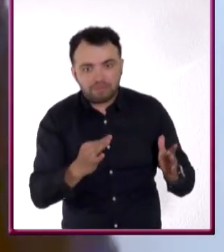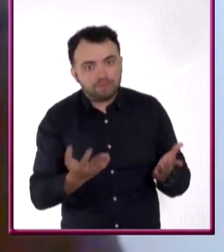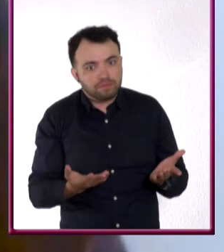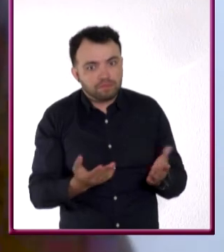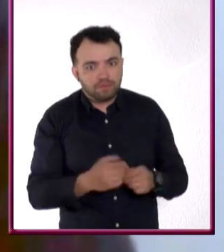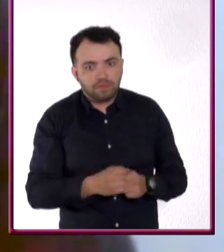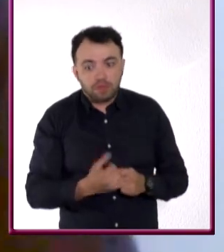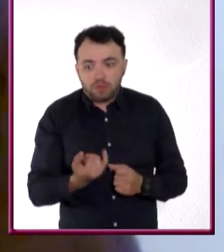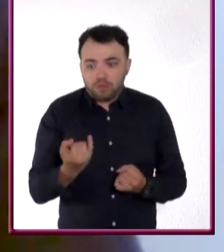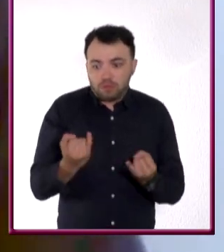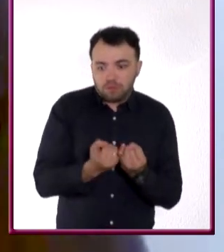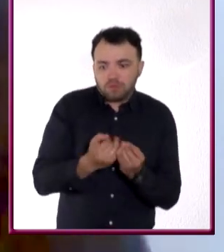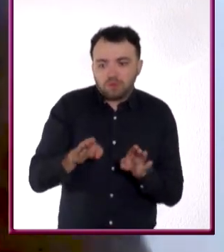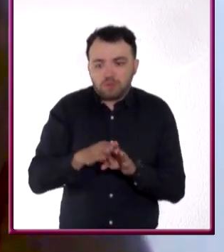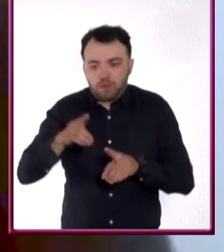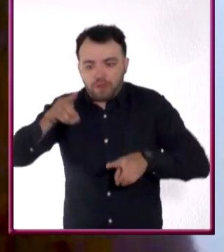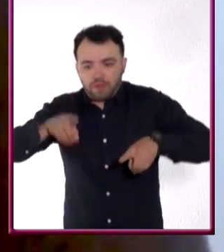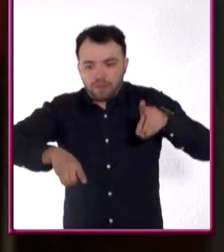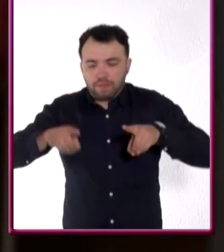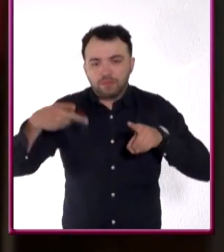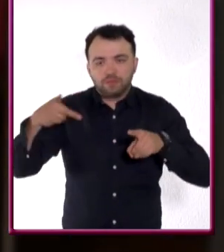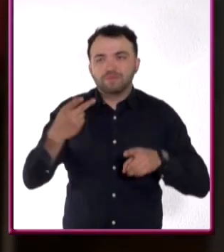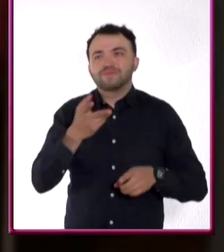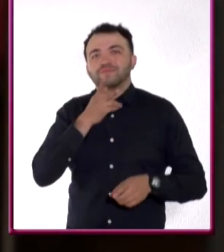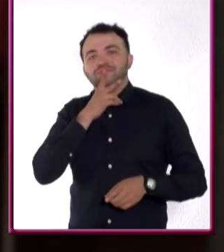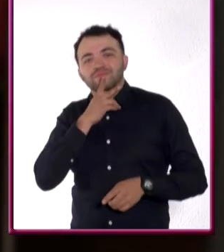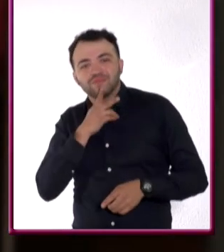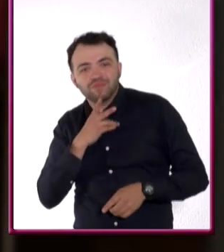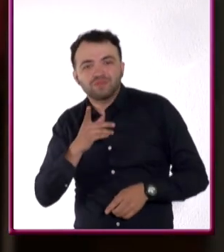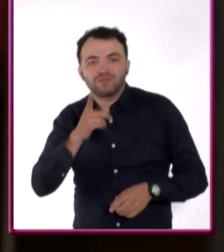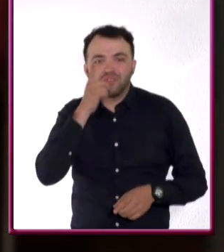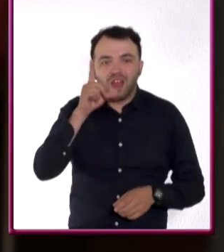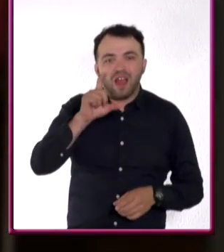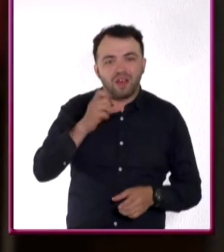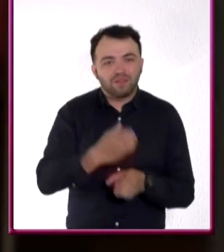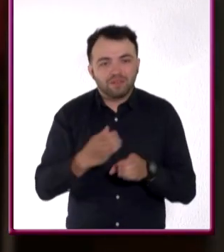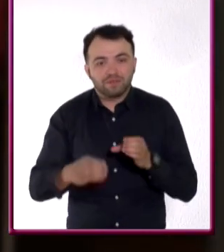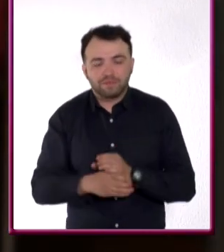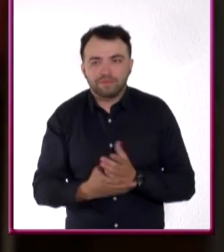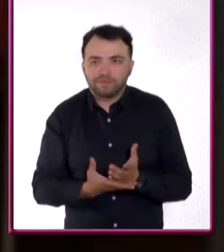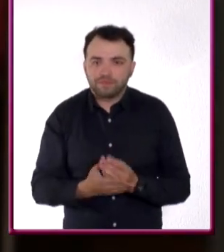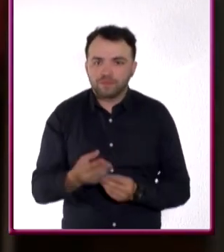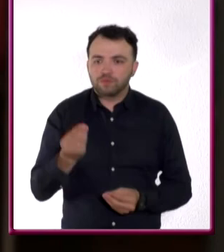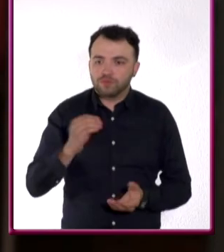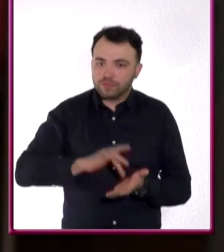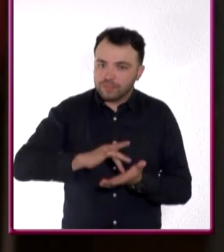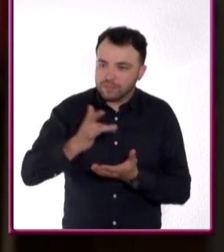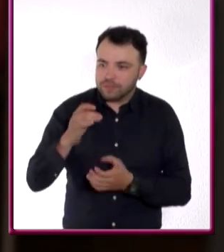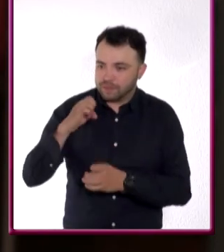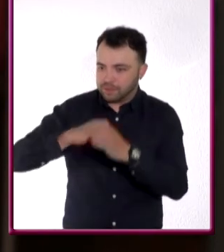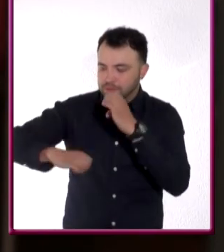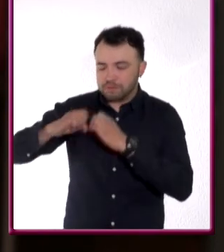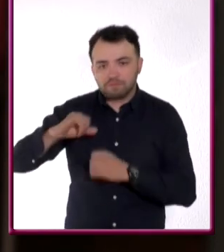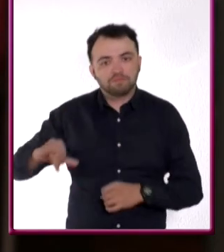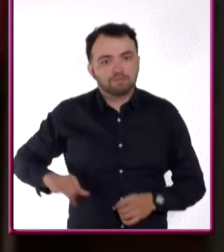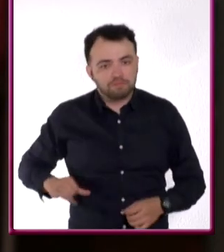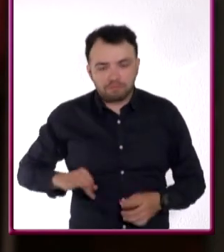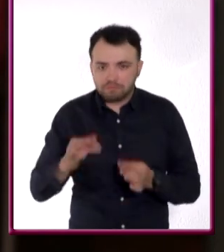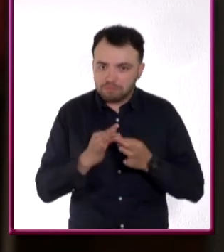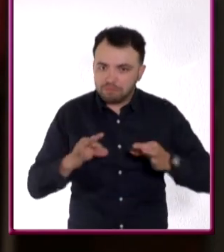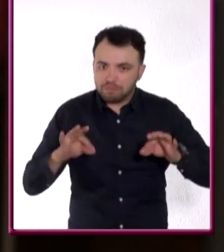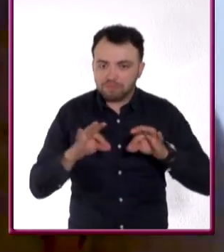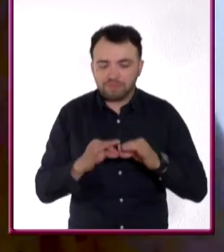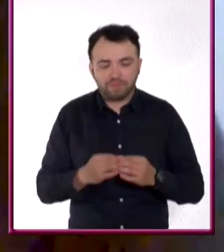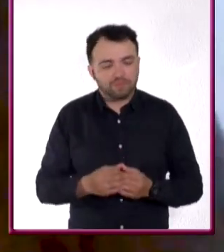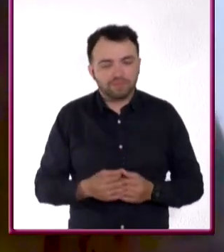incluyendo las que dependen mucho de los recursos naturales. Pues muchas gracias, Carlos, por esta entrevista tan interesante y tan importante también.